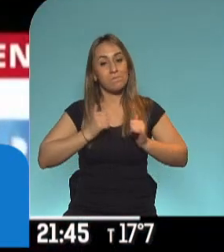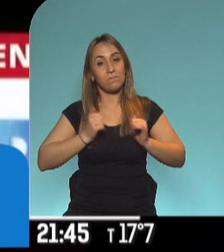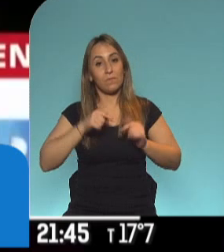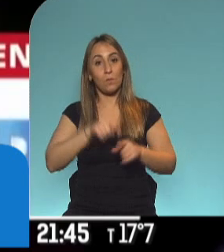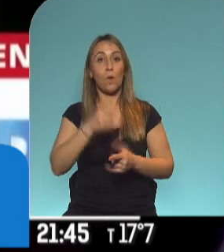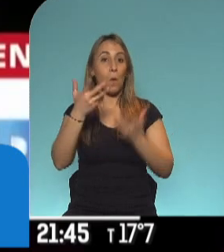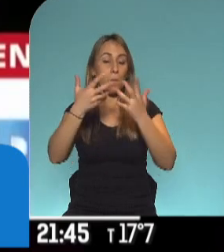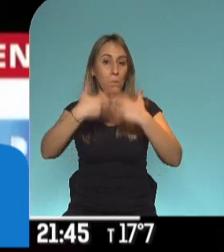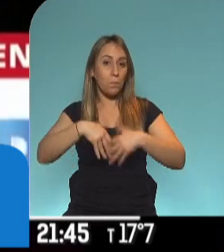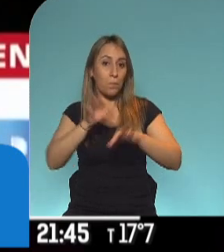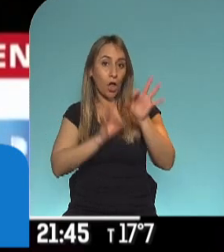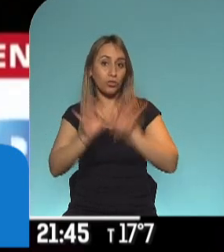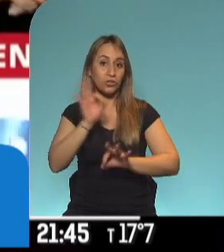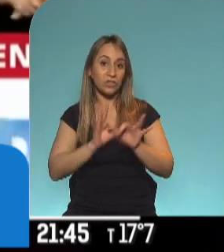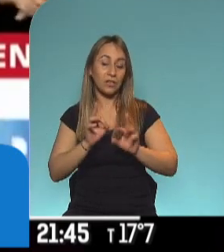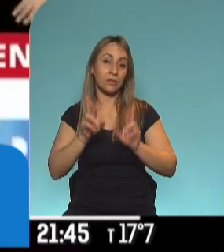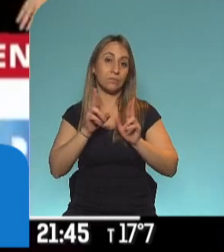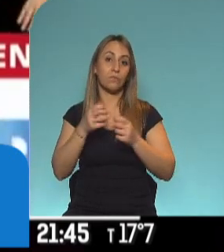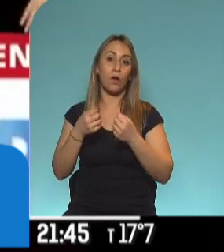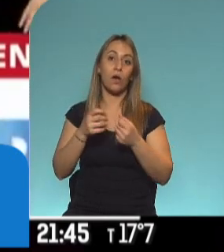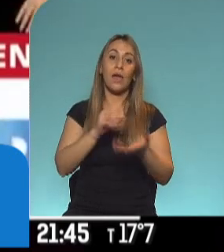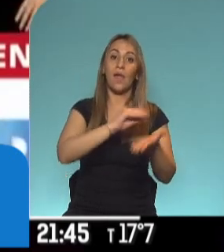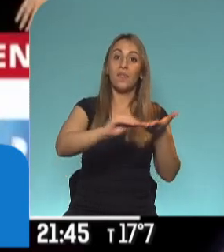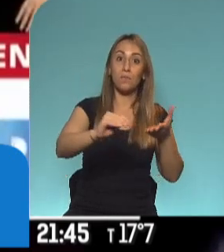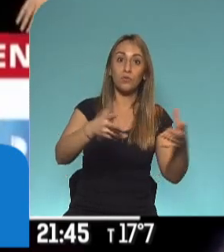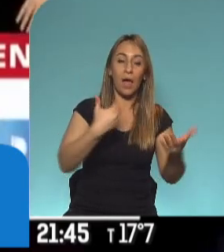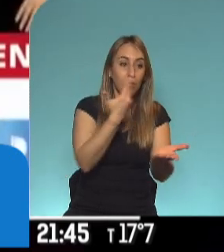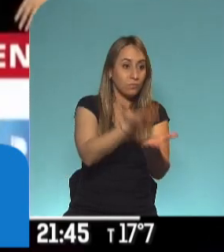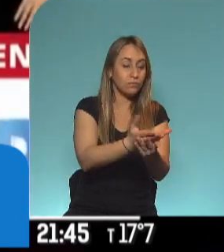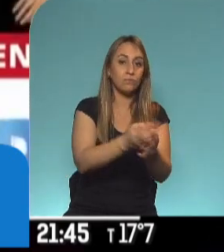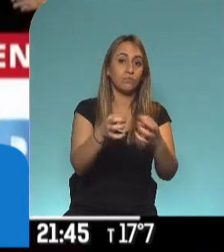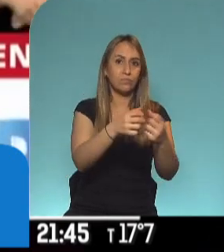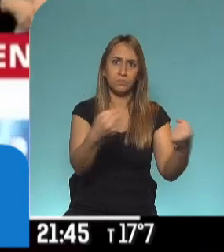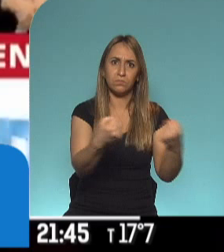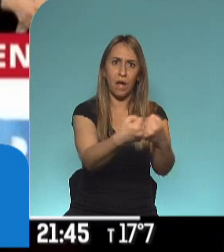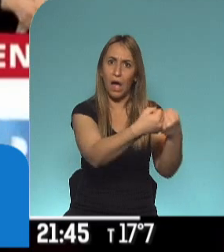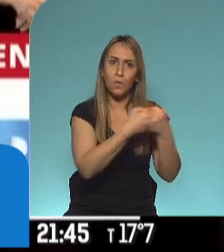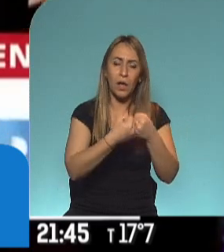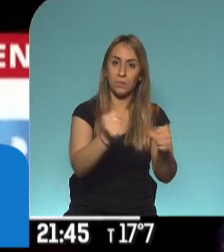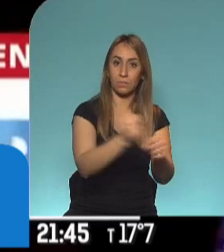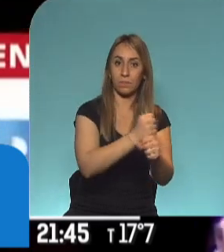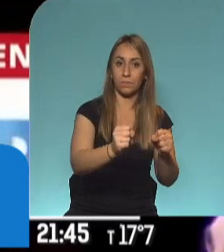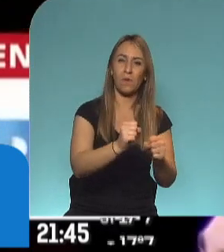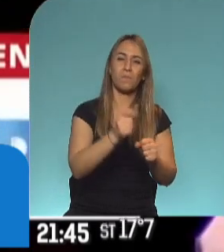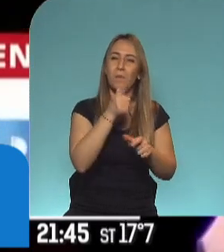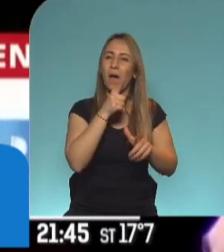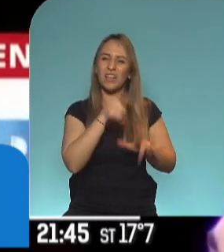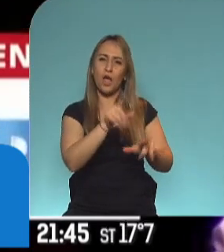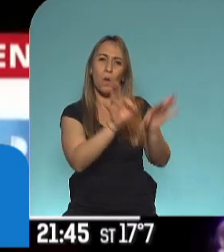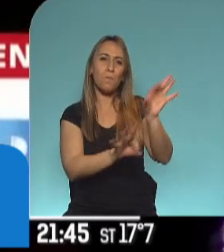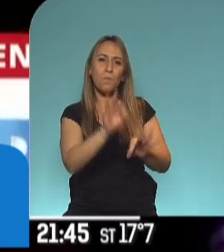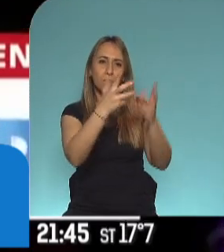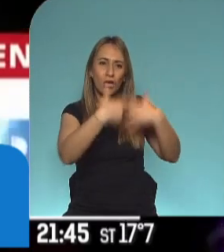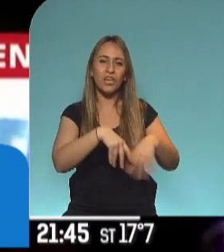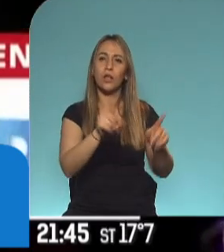consenso y que realmente salga por unanimidad en la Cámara de Diputados, porque me parece que es esos proyectos que no deben tener un color